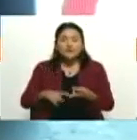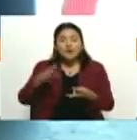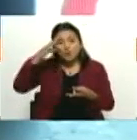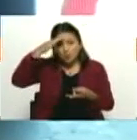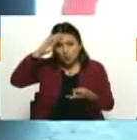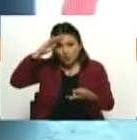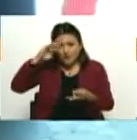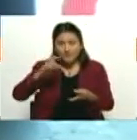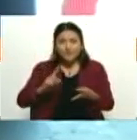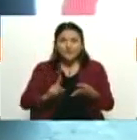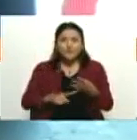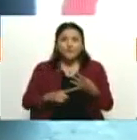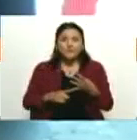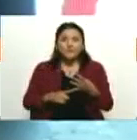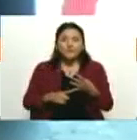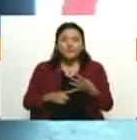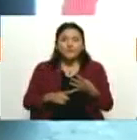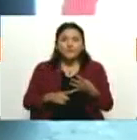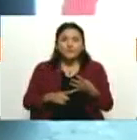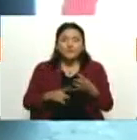Cuba,